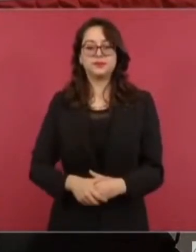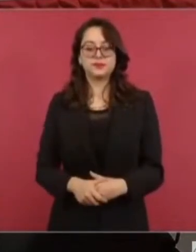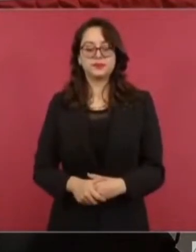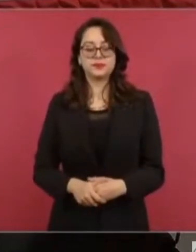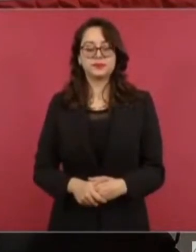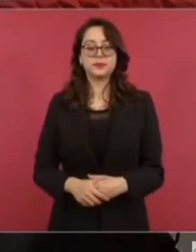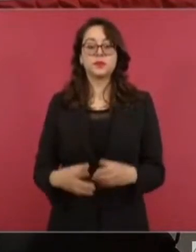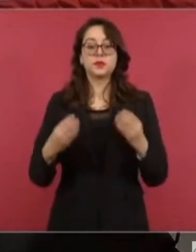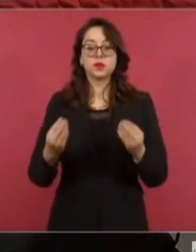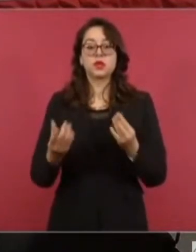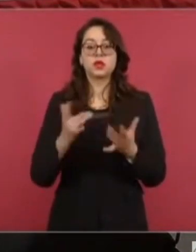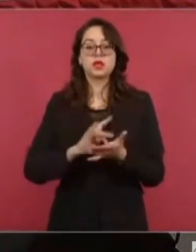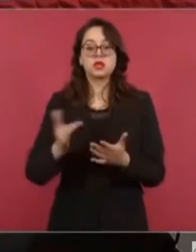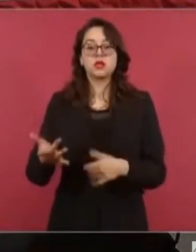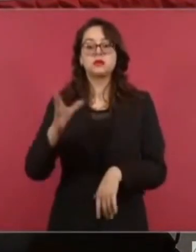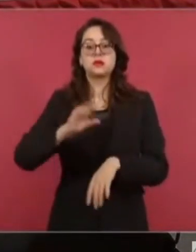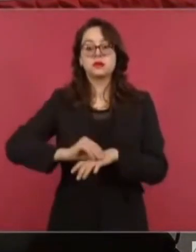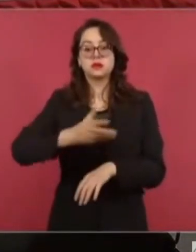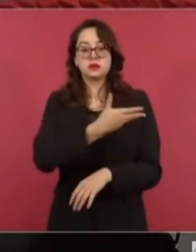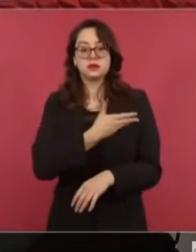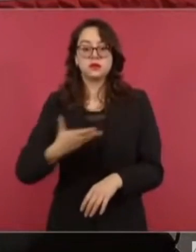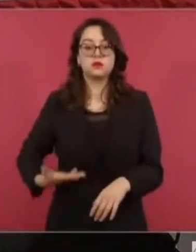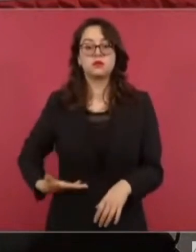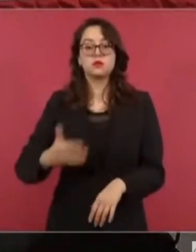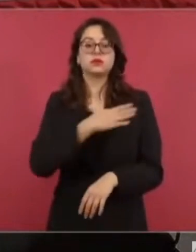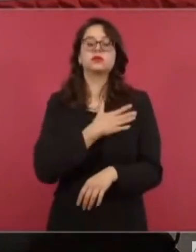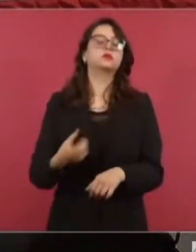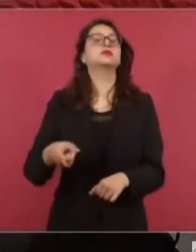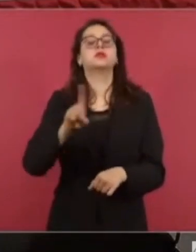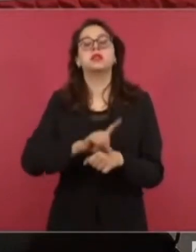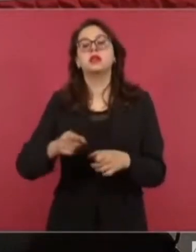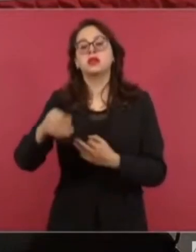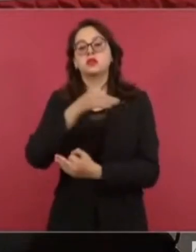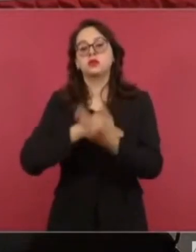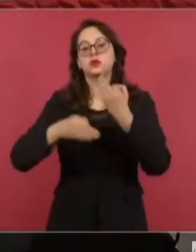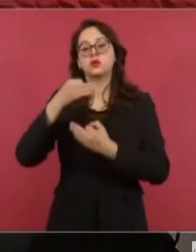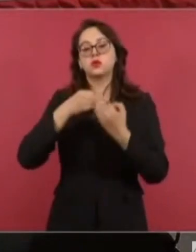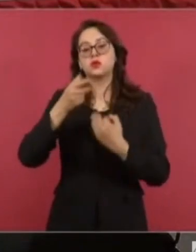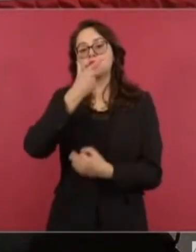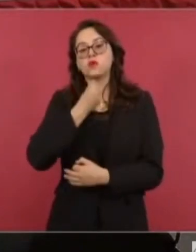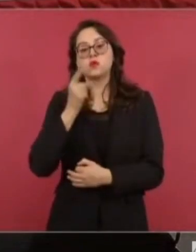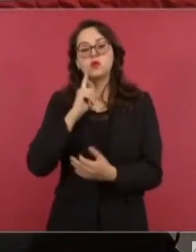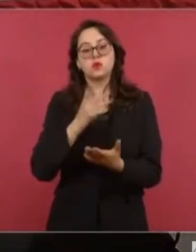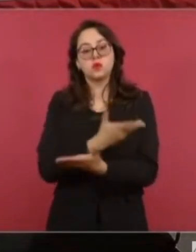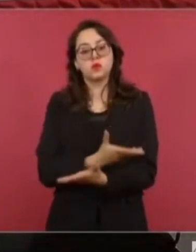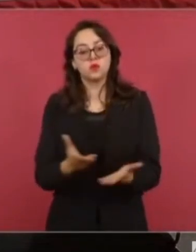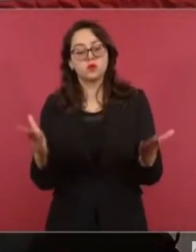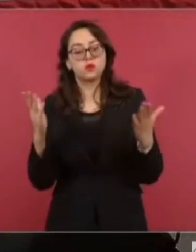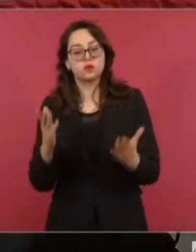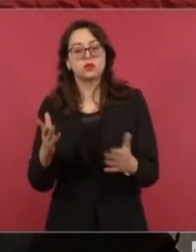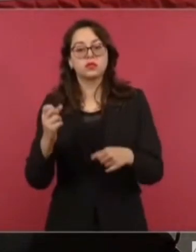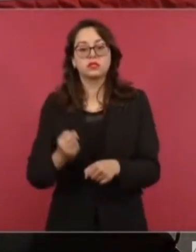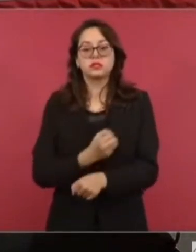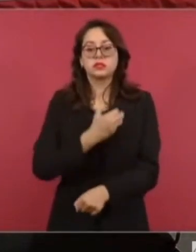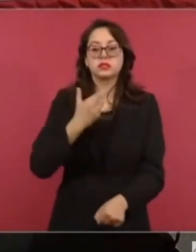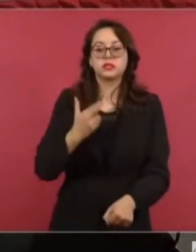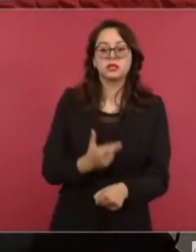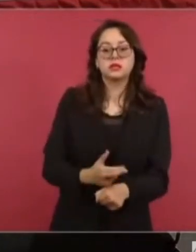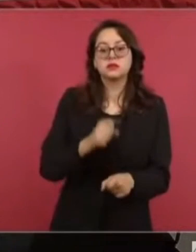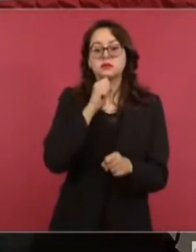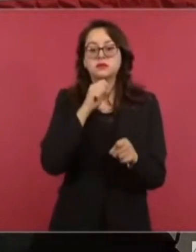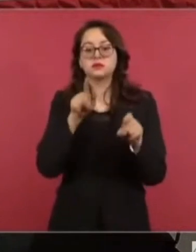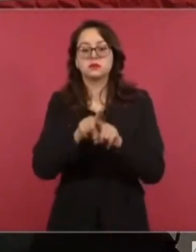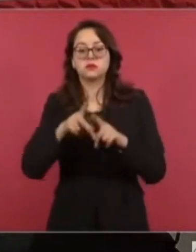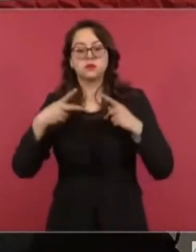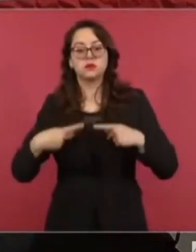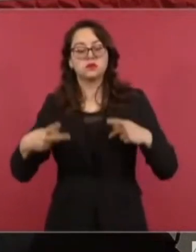Muchas gracias. Con su permiso, señor presidente, muy buenos días a todas y a todos, secretarios y a quienes nos escuchan. Hace